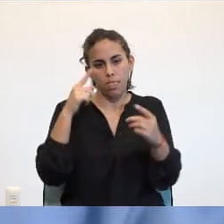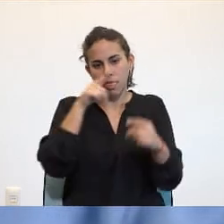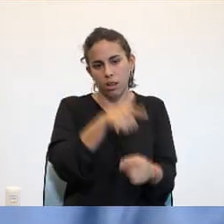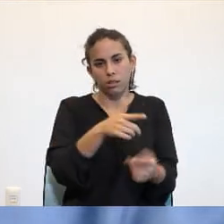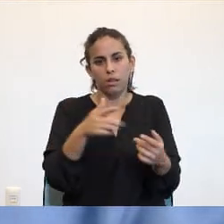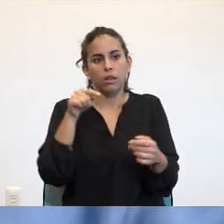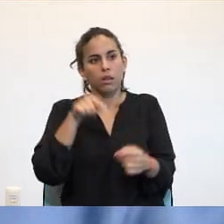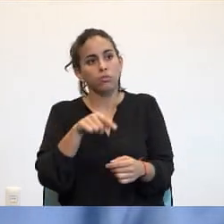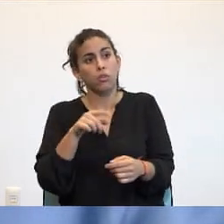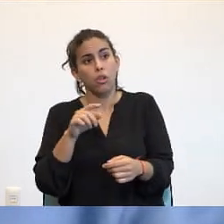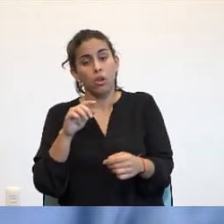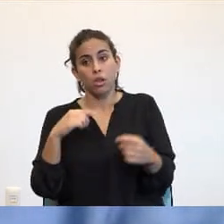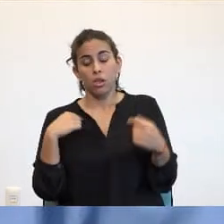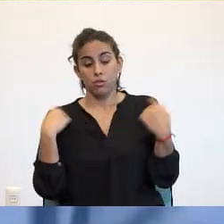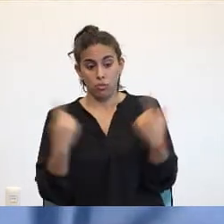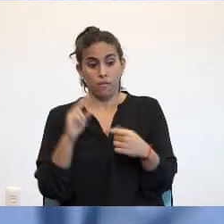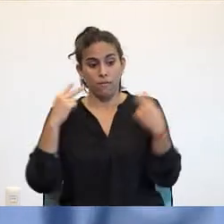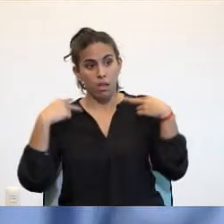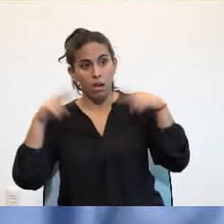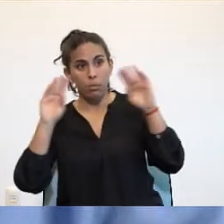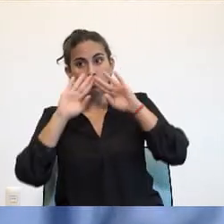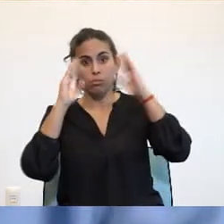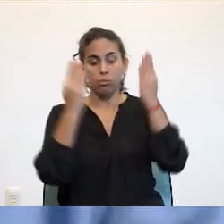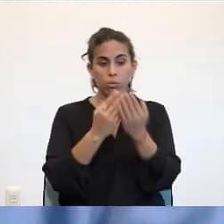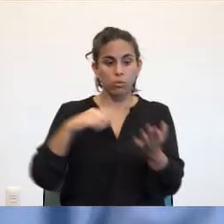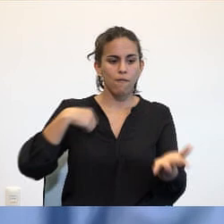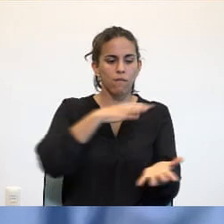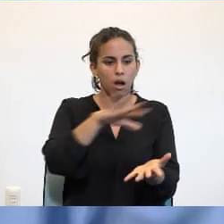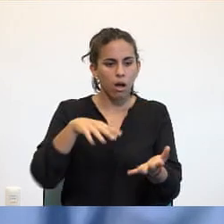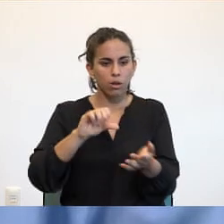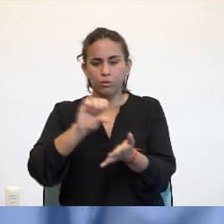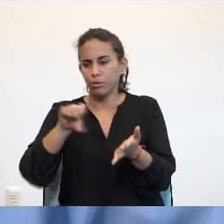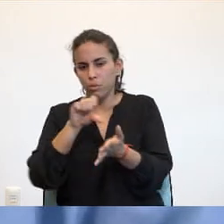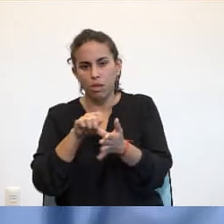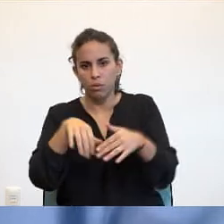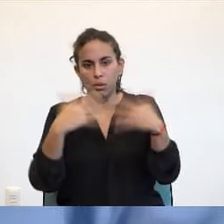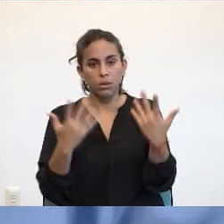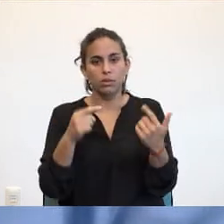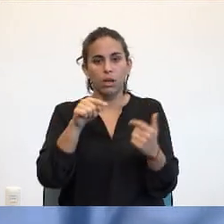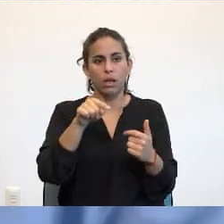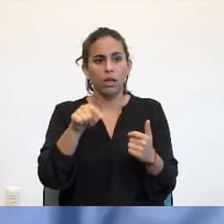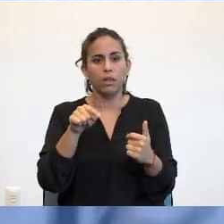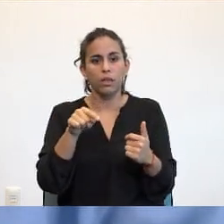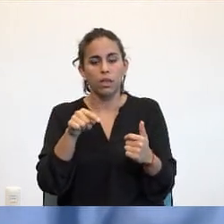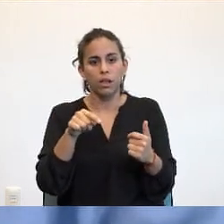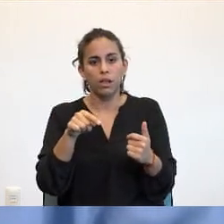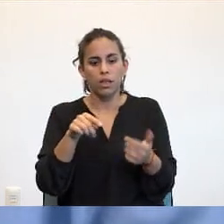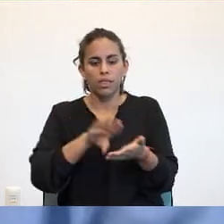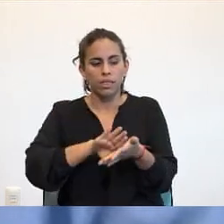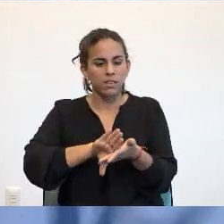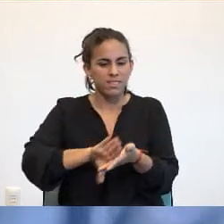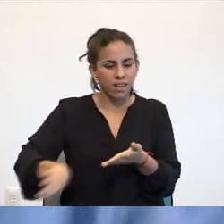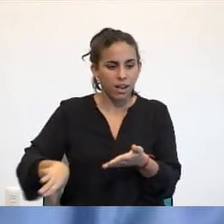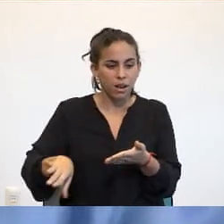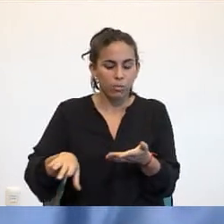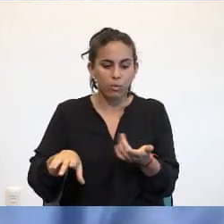cuestionar valores éticos o incluso condenar a ciertos grupos sociales. Yo creo que ese elemento que es trabajar la responsabilidad como autor